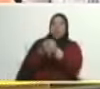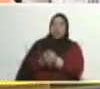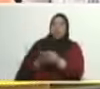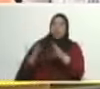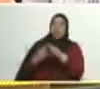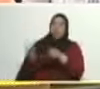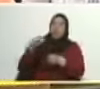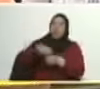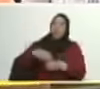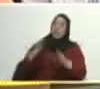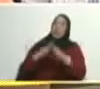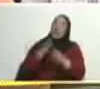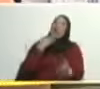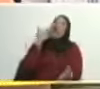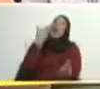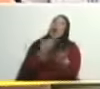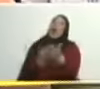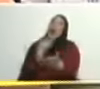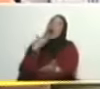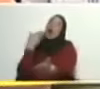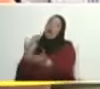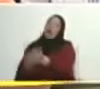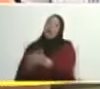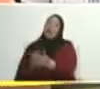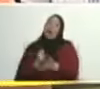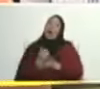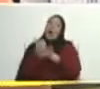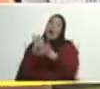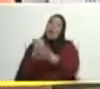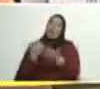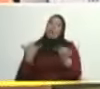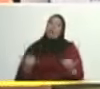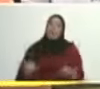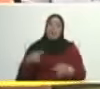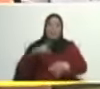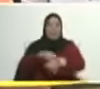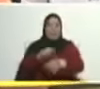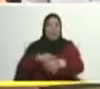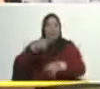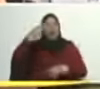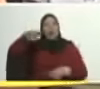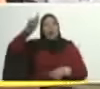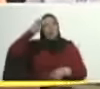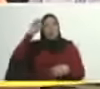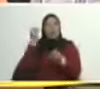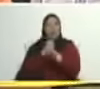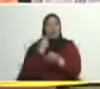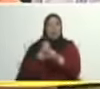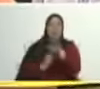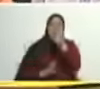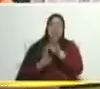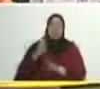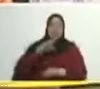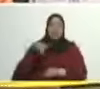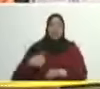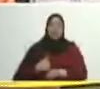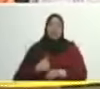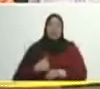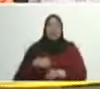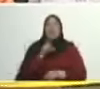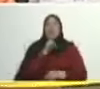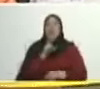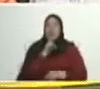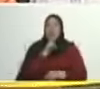COVID-19, gracias a la ayuda de la Brigada Médica de Cuba, fue que pudimos superar esa